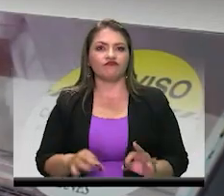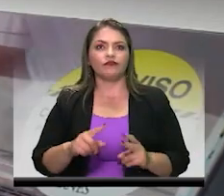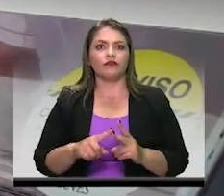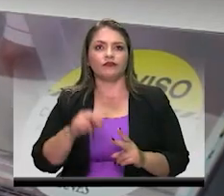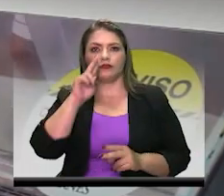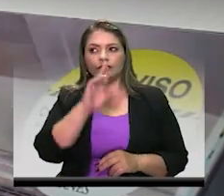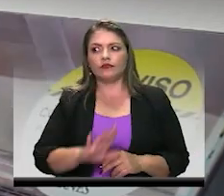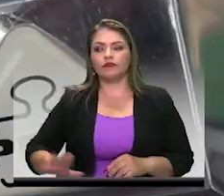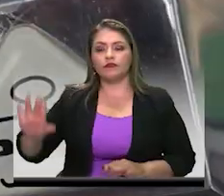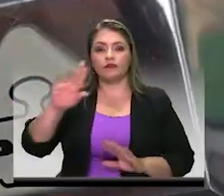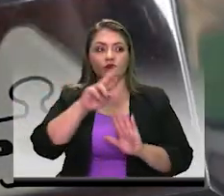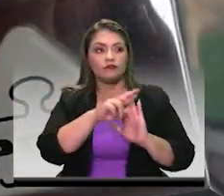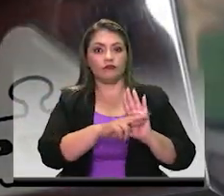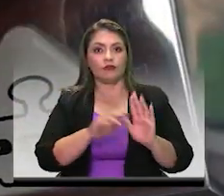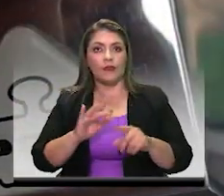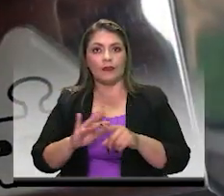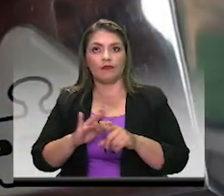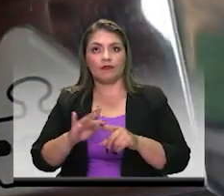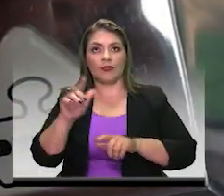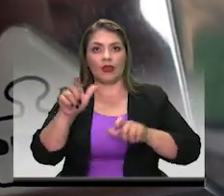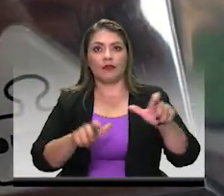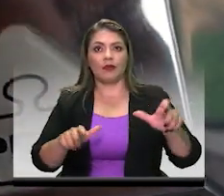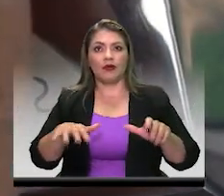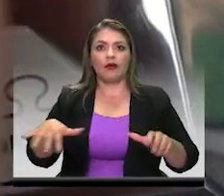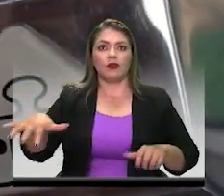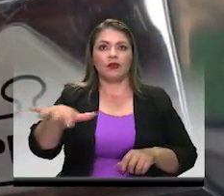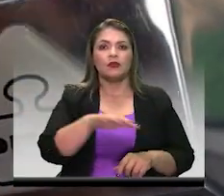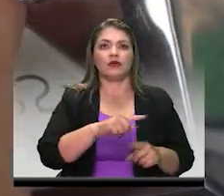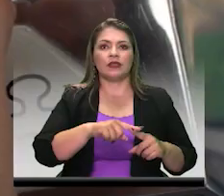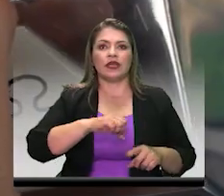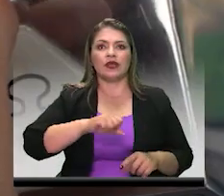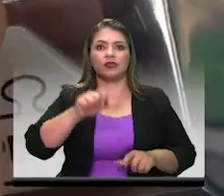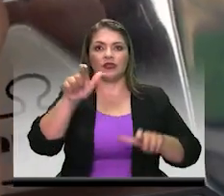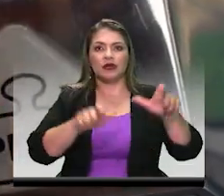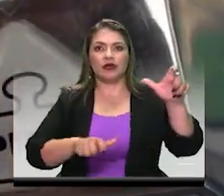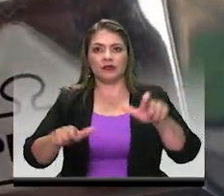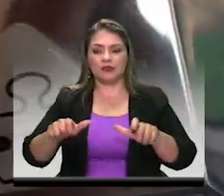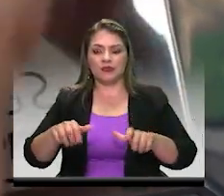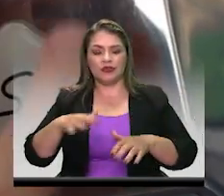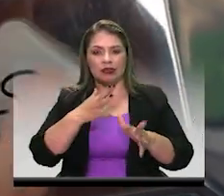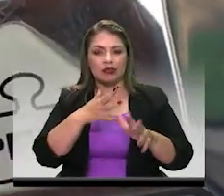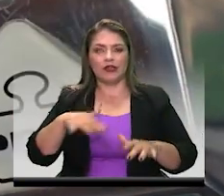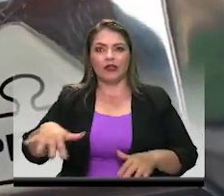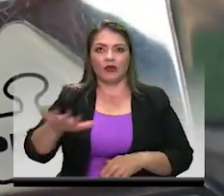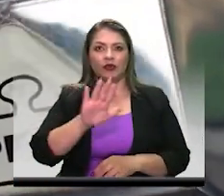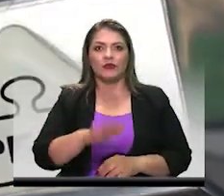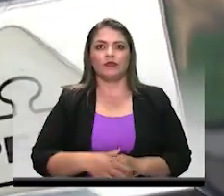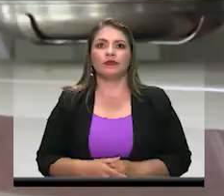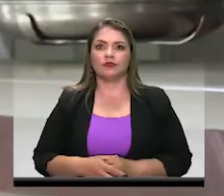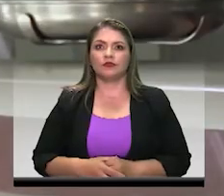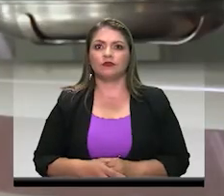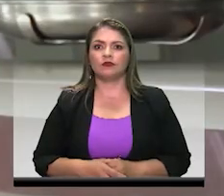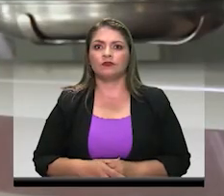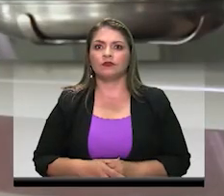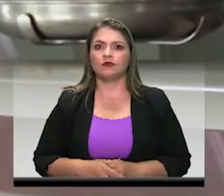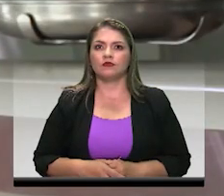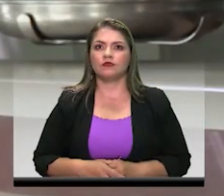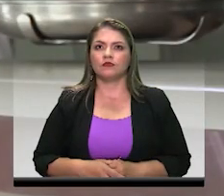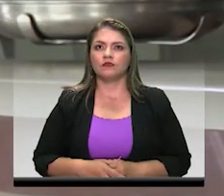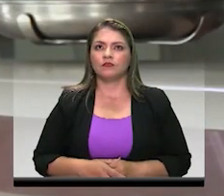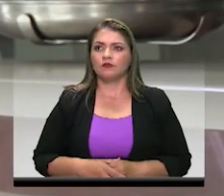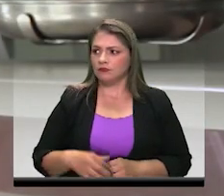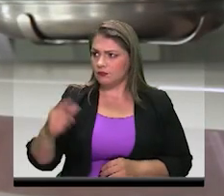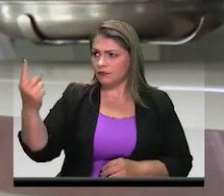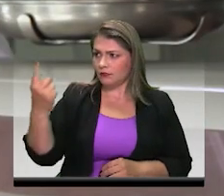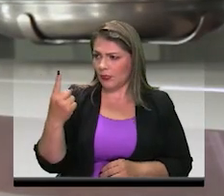vigente, velando siempre por la protección y los derechos de los consumidores del municipio de Itagüí. El consumidor está tranquilo de que en ningún momento él va a